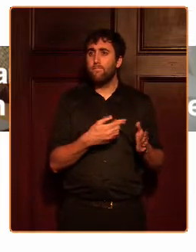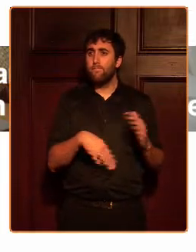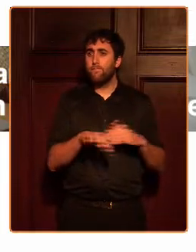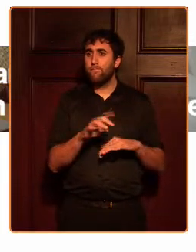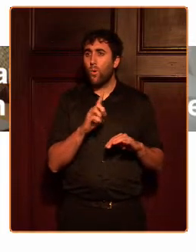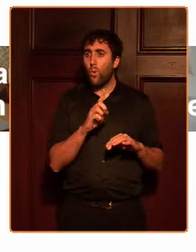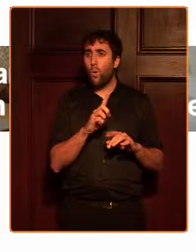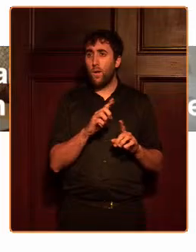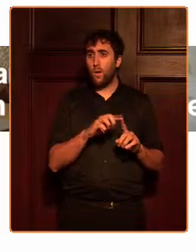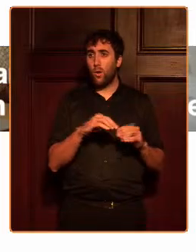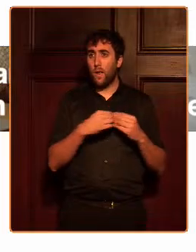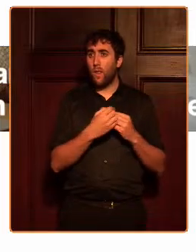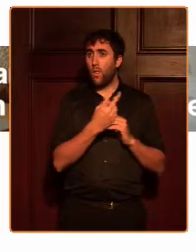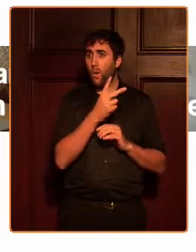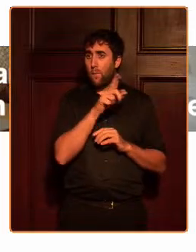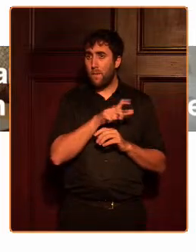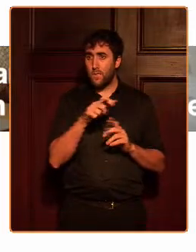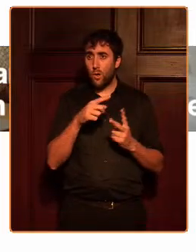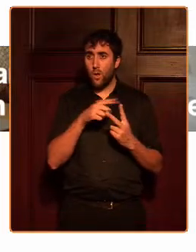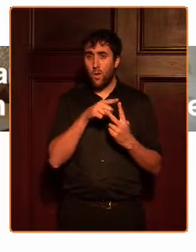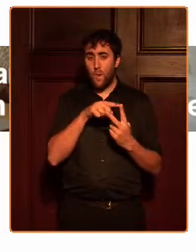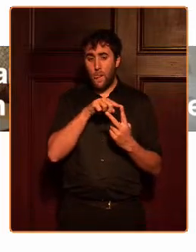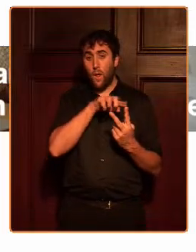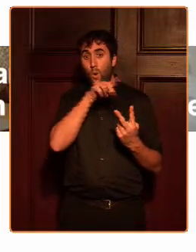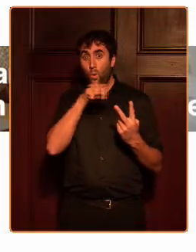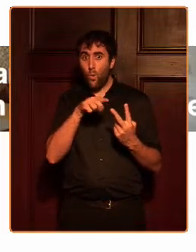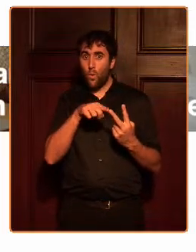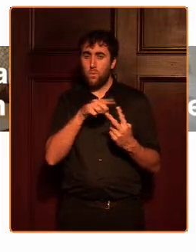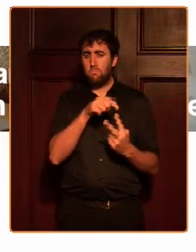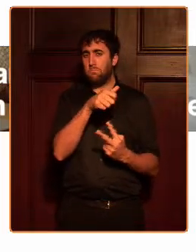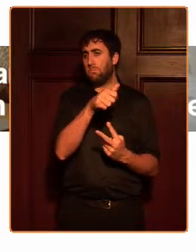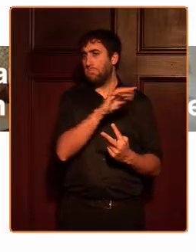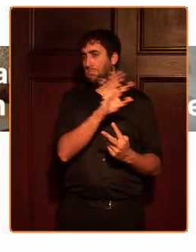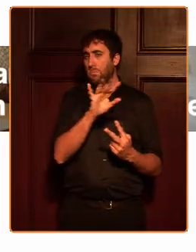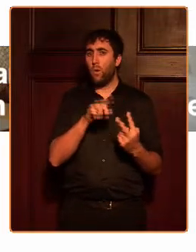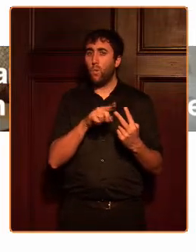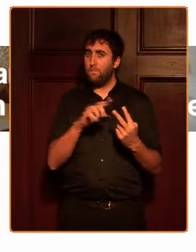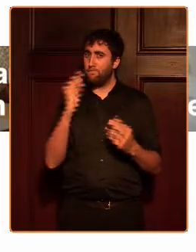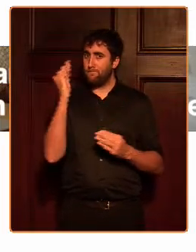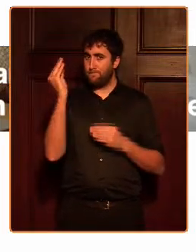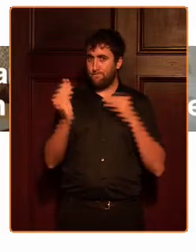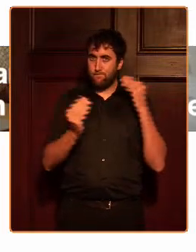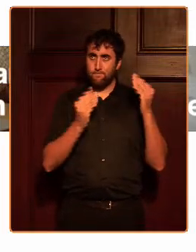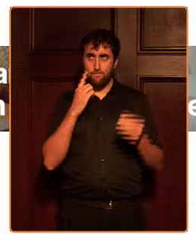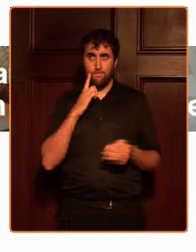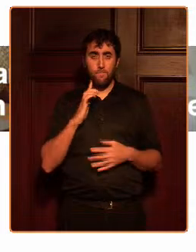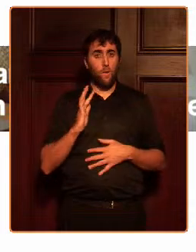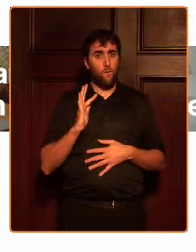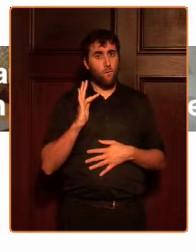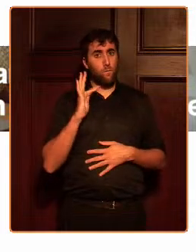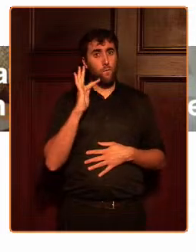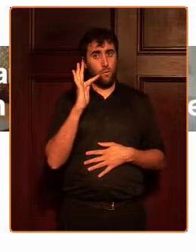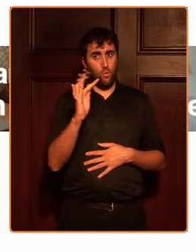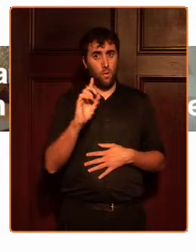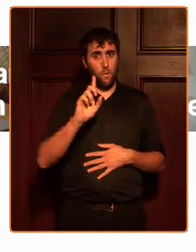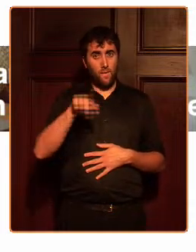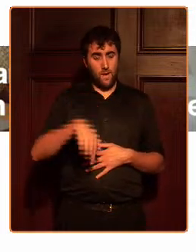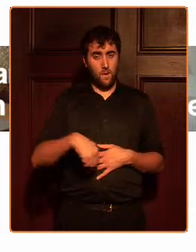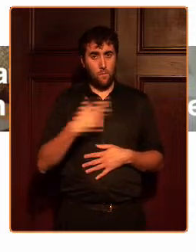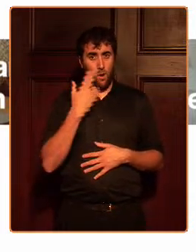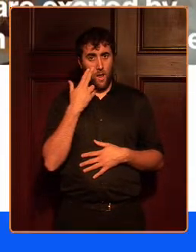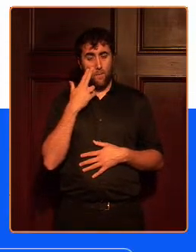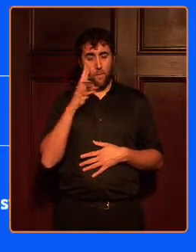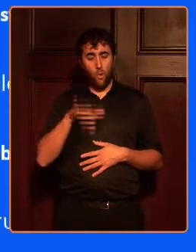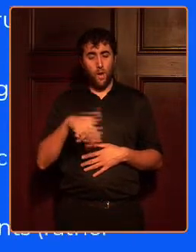1 de cada 2 están preocupados por el impacto a largo plazo que la inteligencia artificial va a